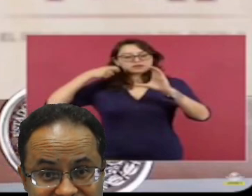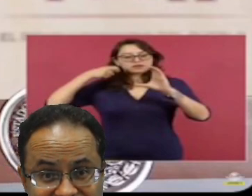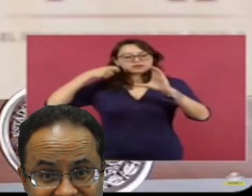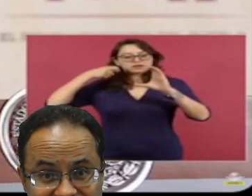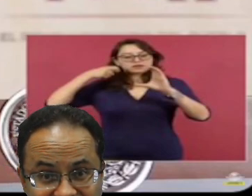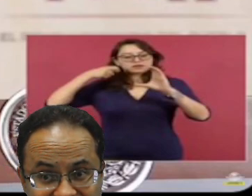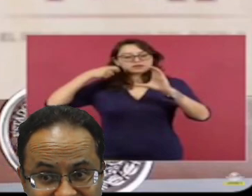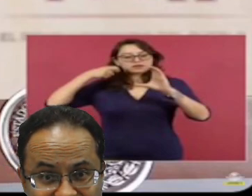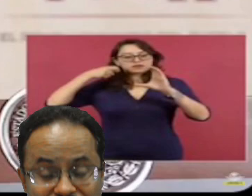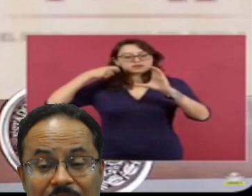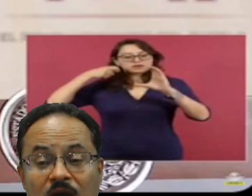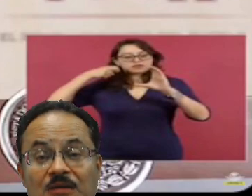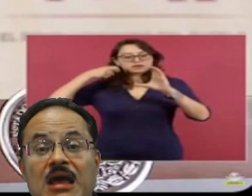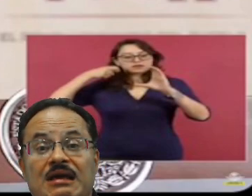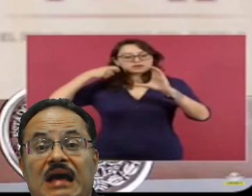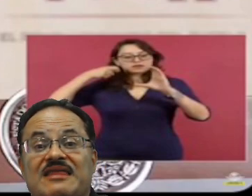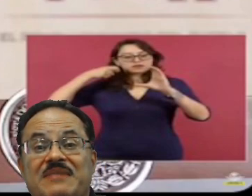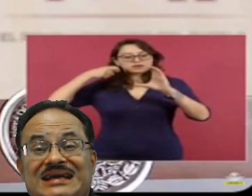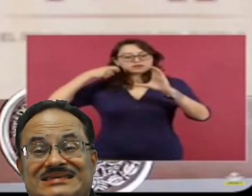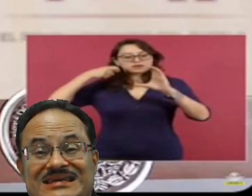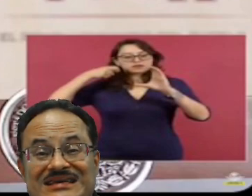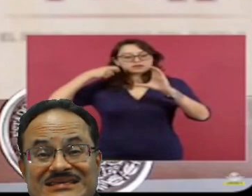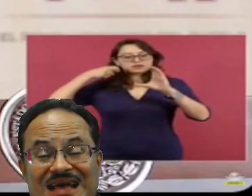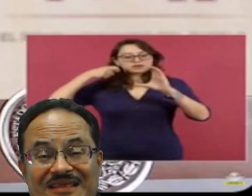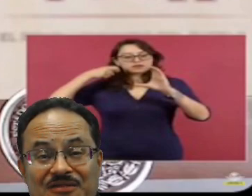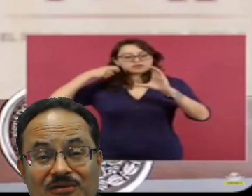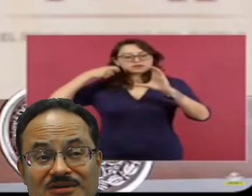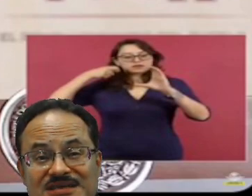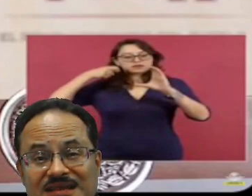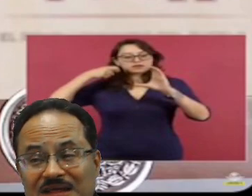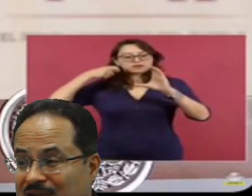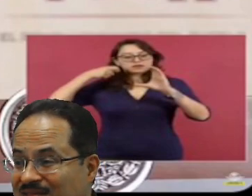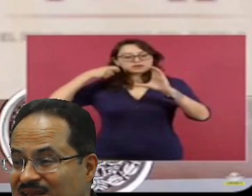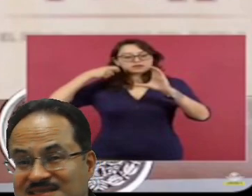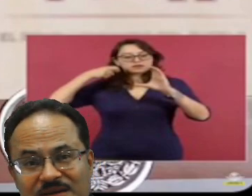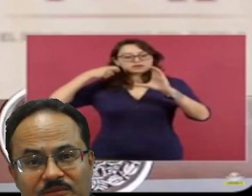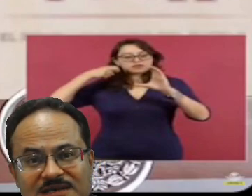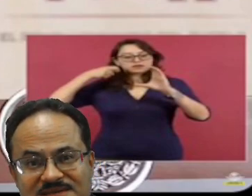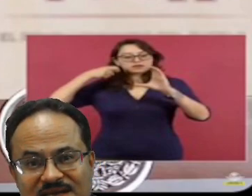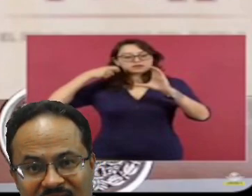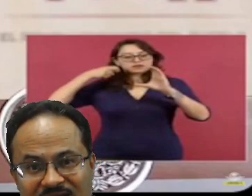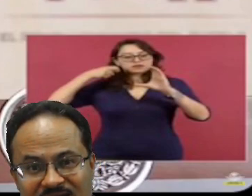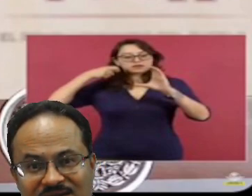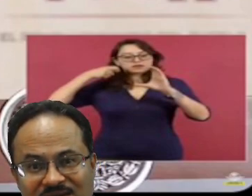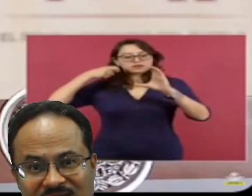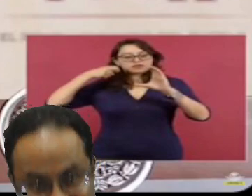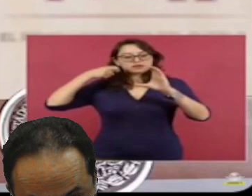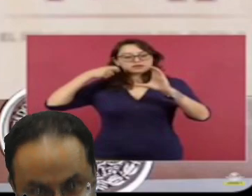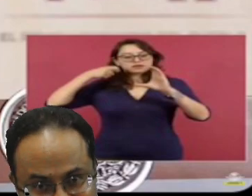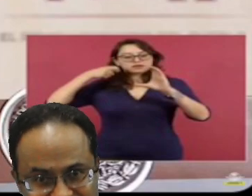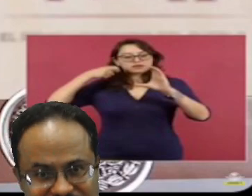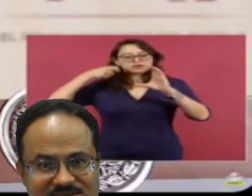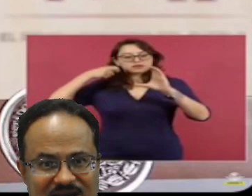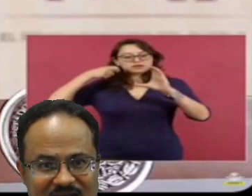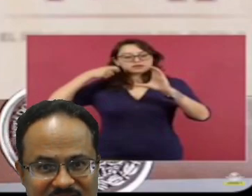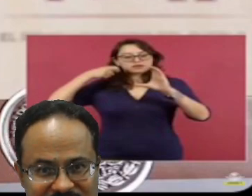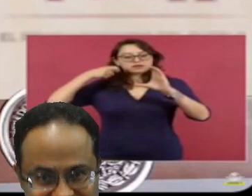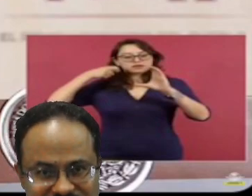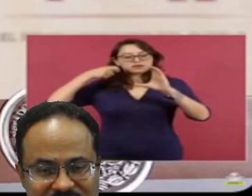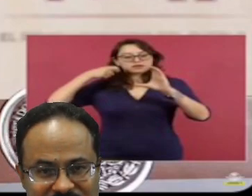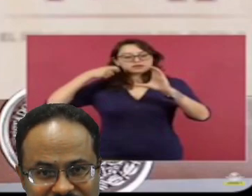comerciales una además se ha dado se ha dado la triste muestra la triste